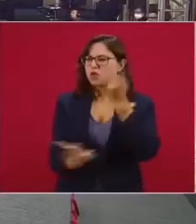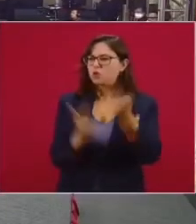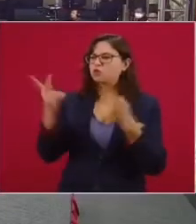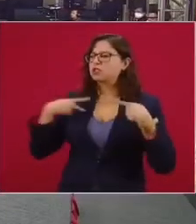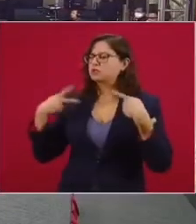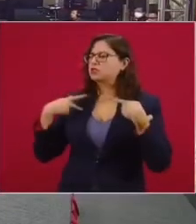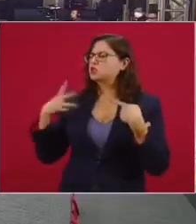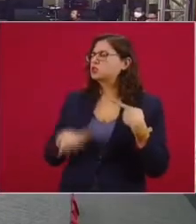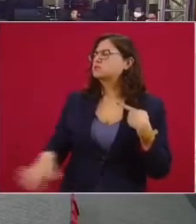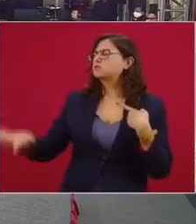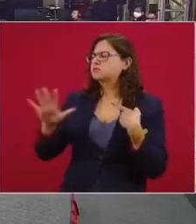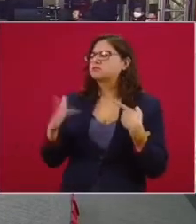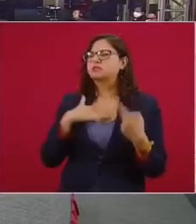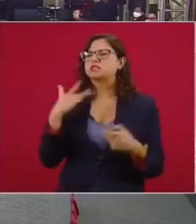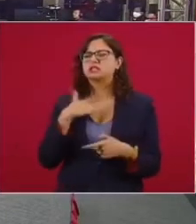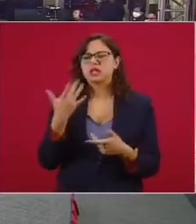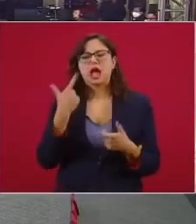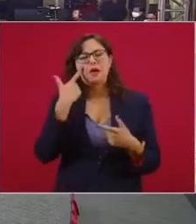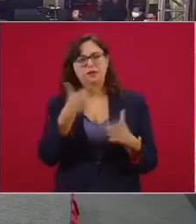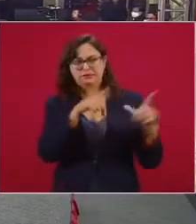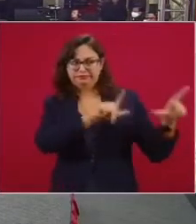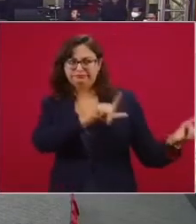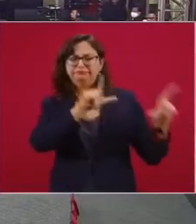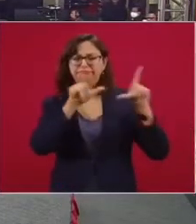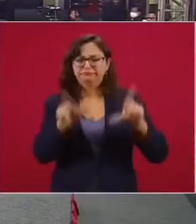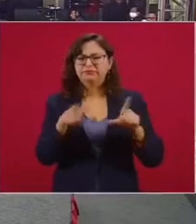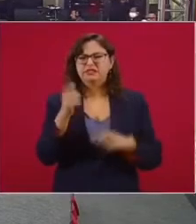aprovechar, porque